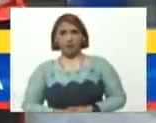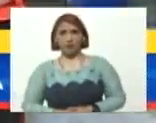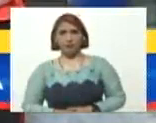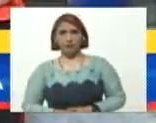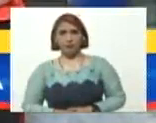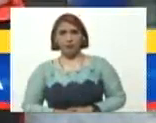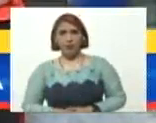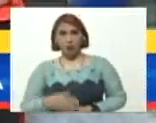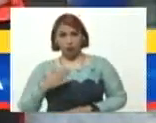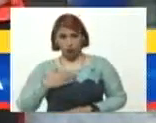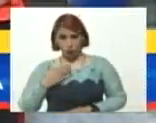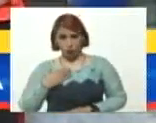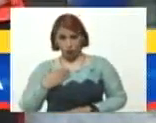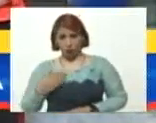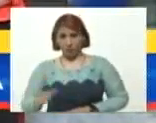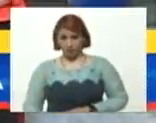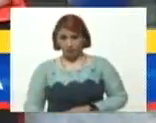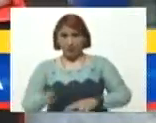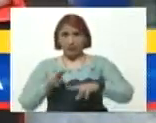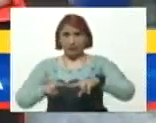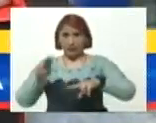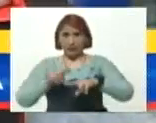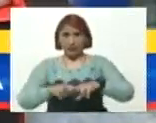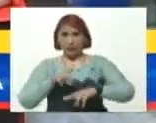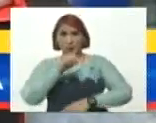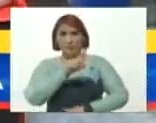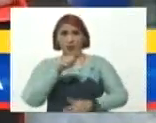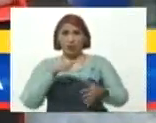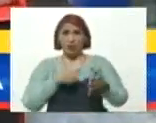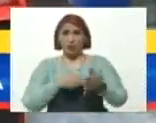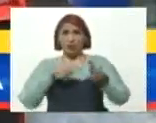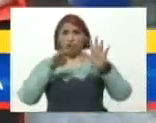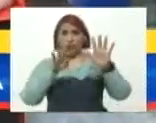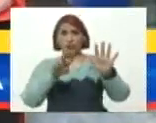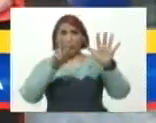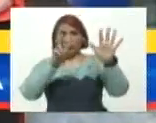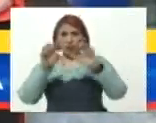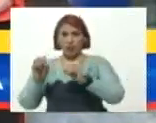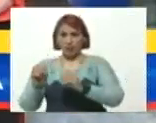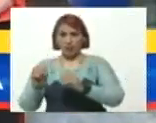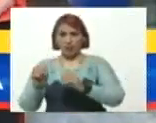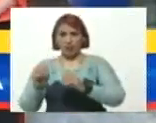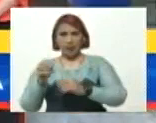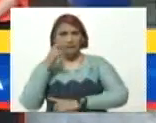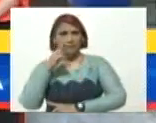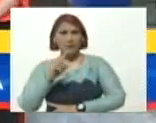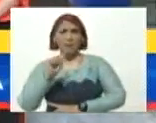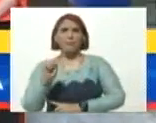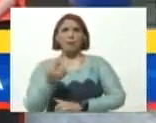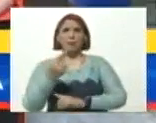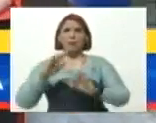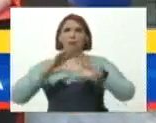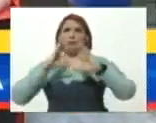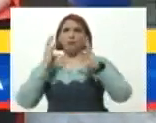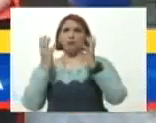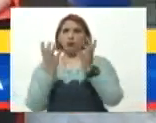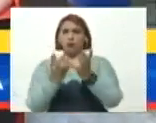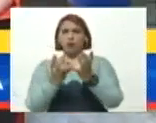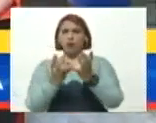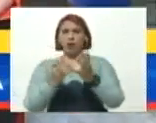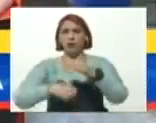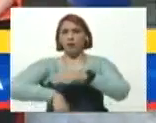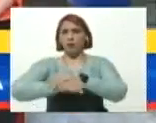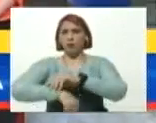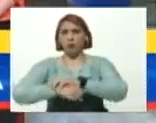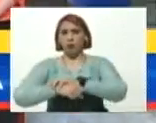siendo muy niño, en 1970, vi el primer mundial de fútbol en vivo y directo,